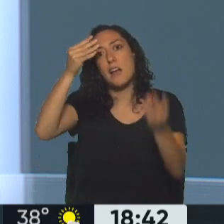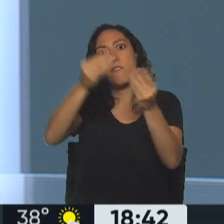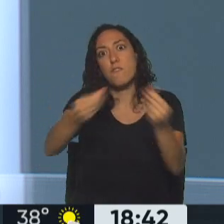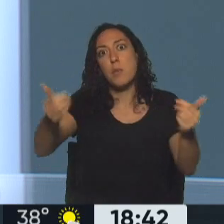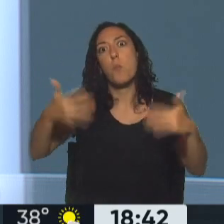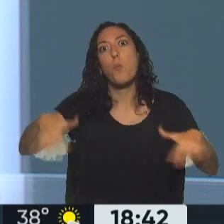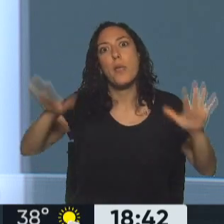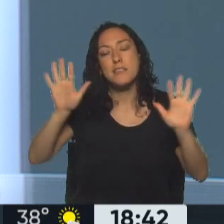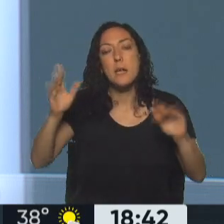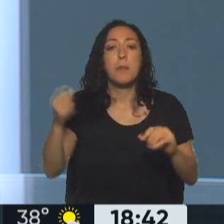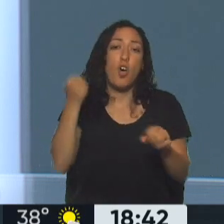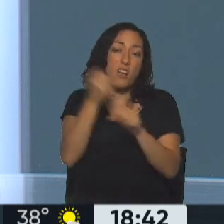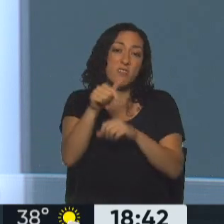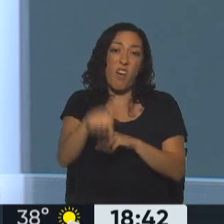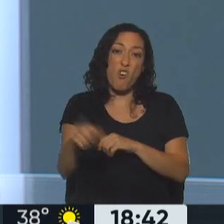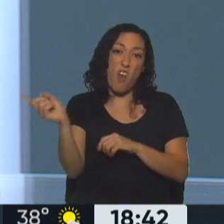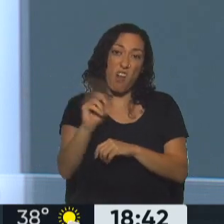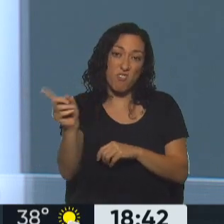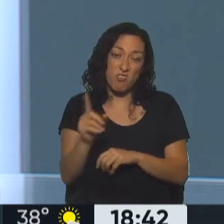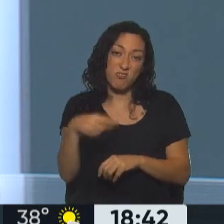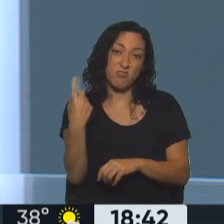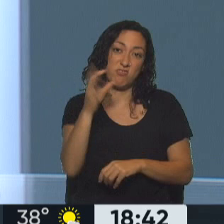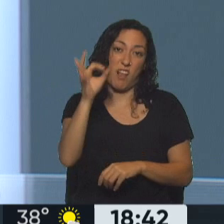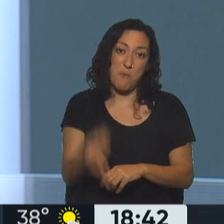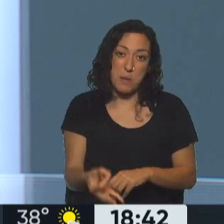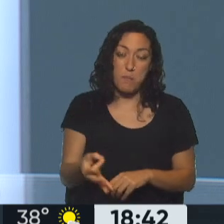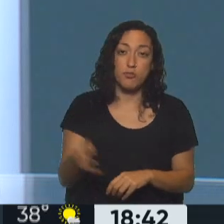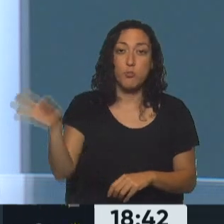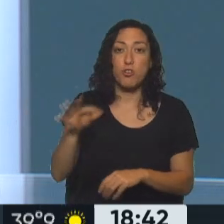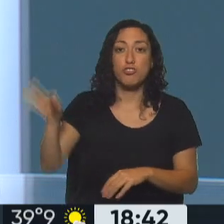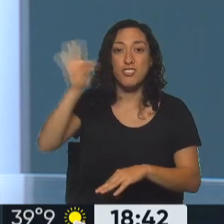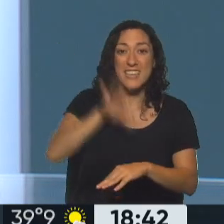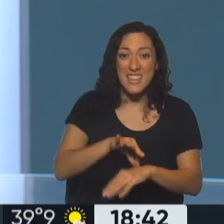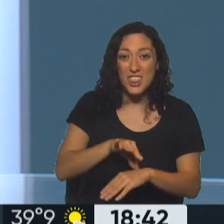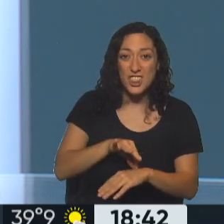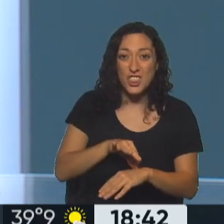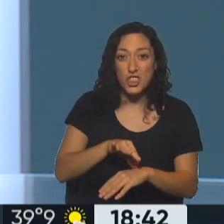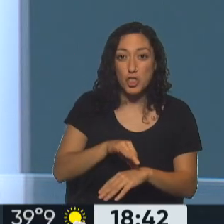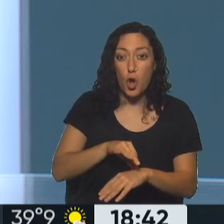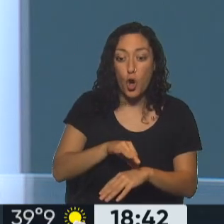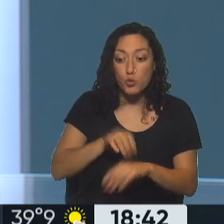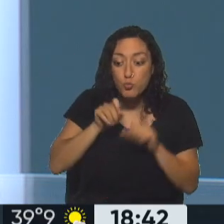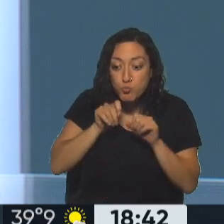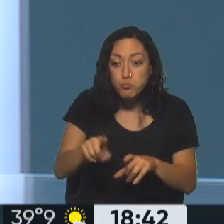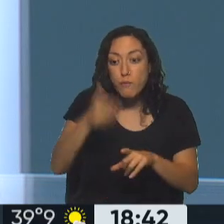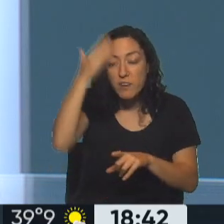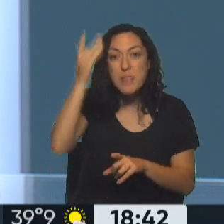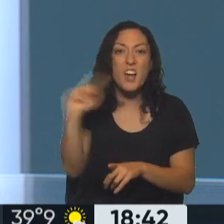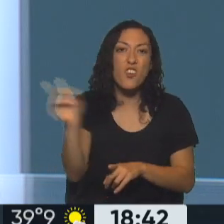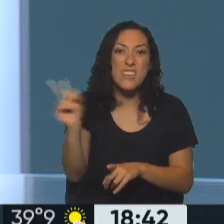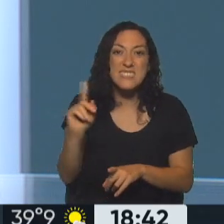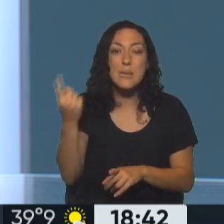erradicación por ahora no porque sabemos que con el mosquito que no lo provoca pero lo